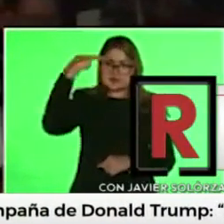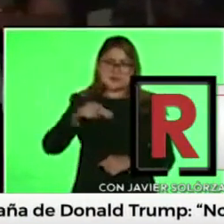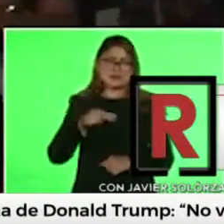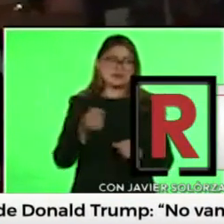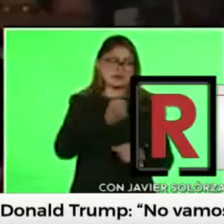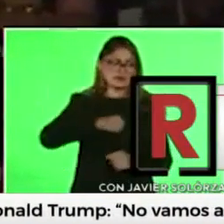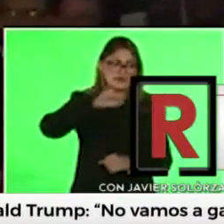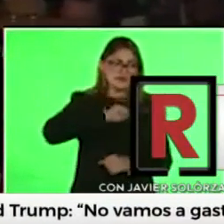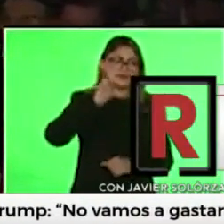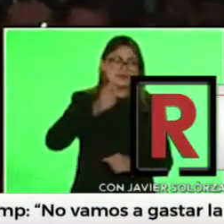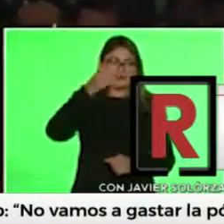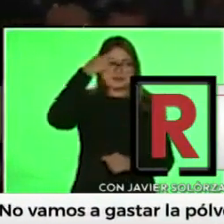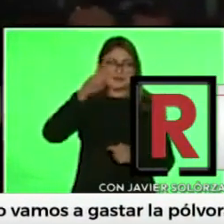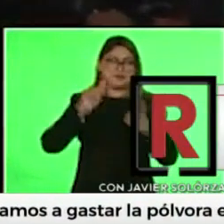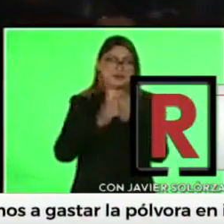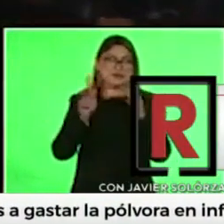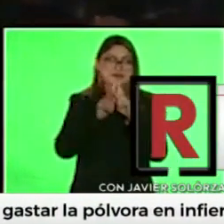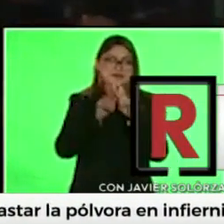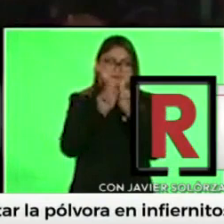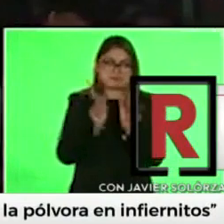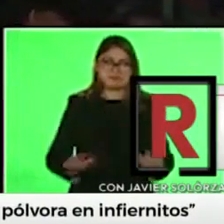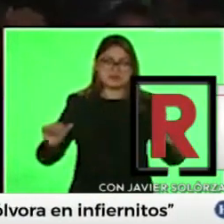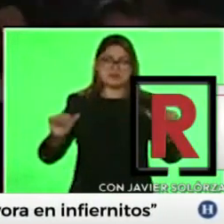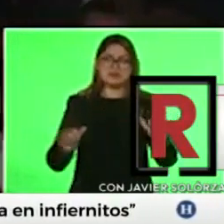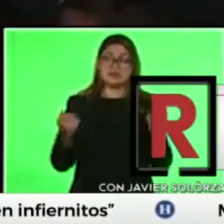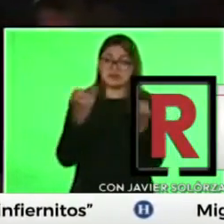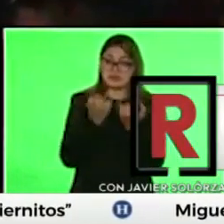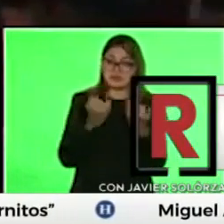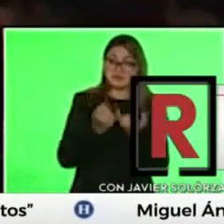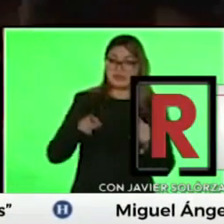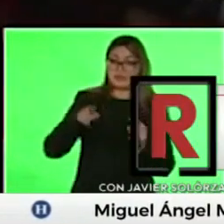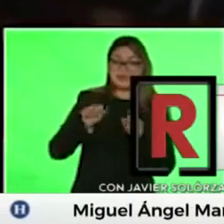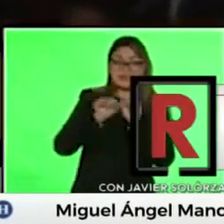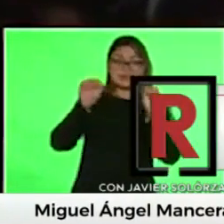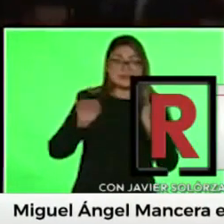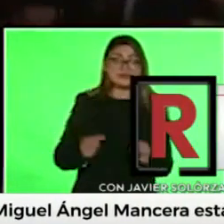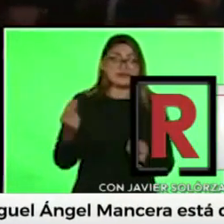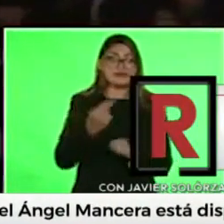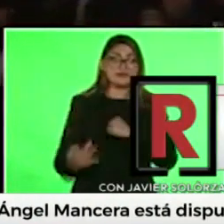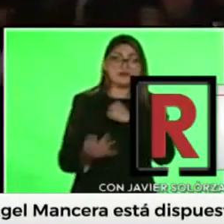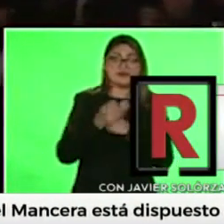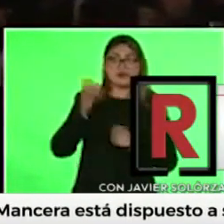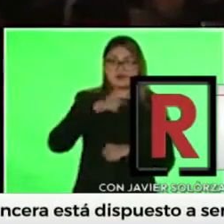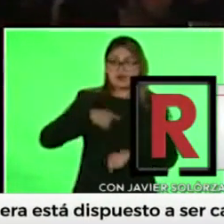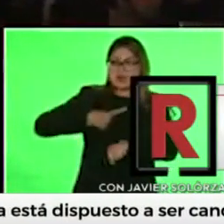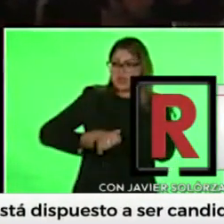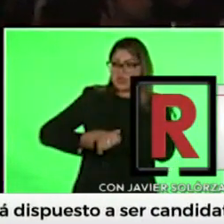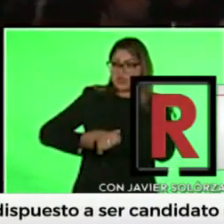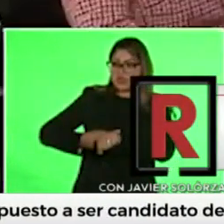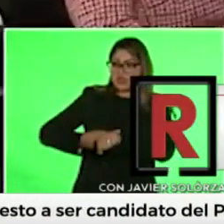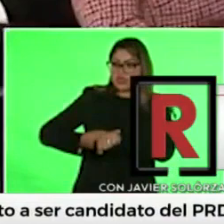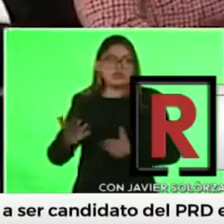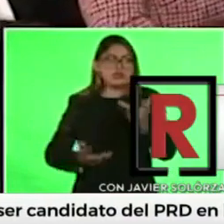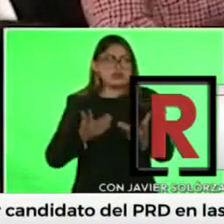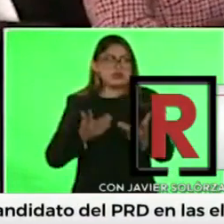pero con grandes ideas que difícilmente vamos a estar en desacuerdo. El tema va a ser cuando esas ideas